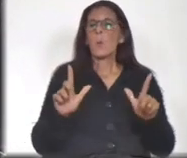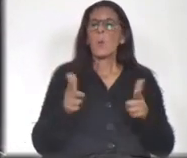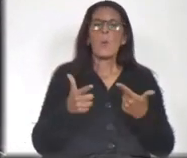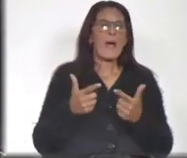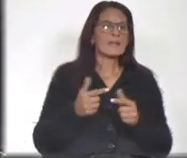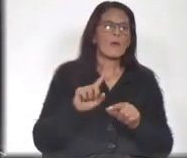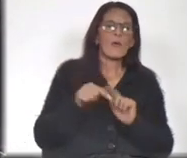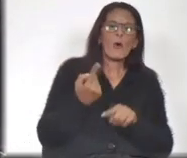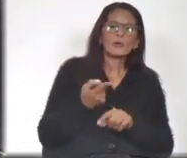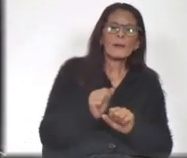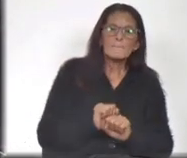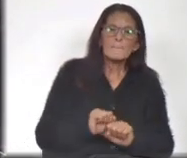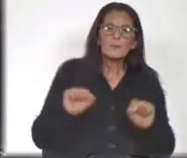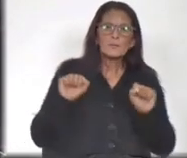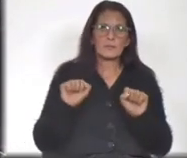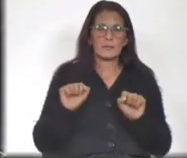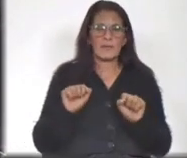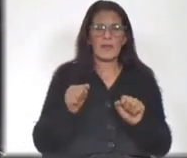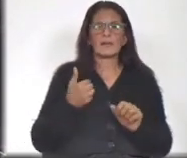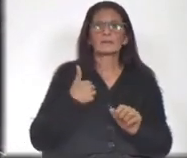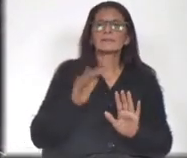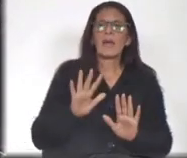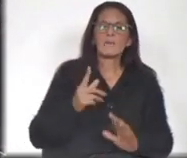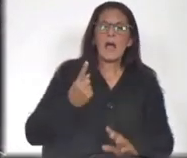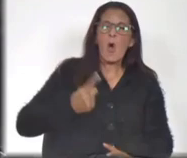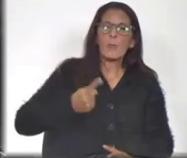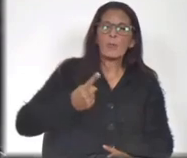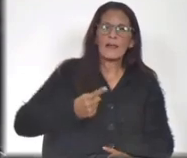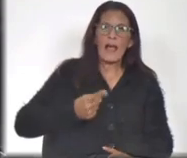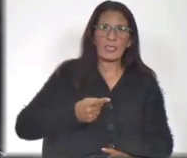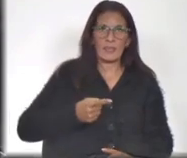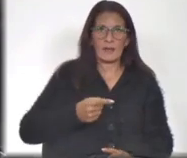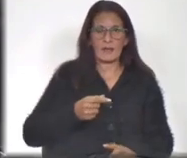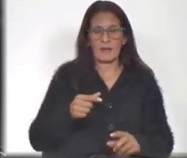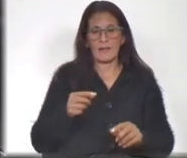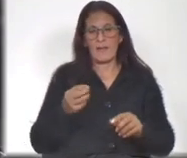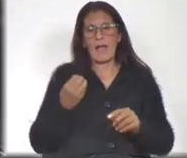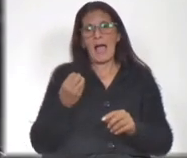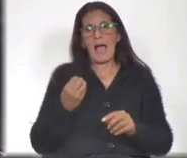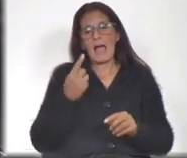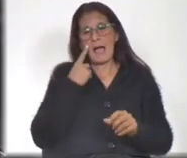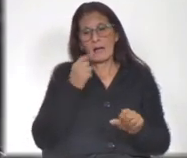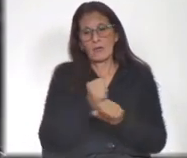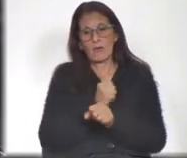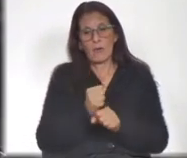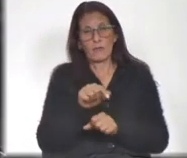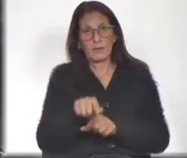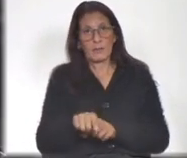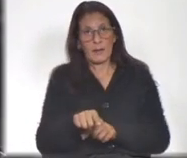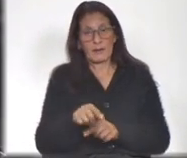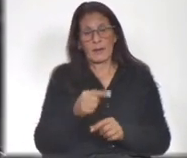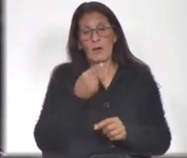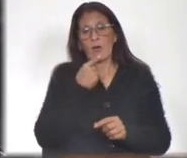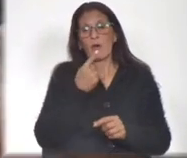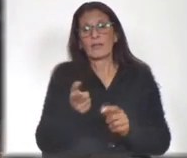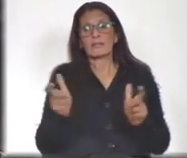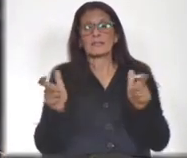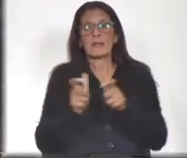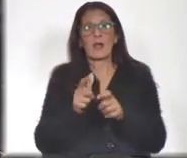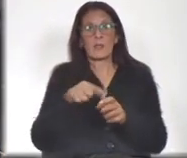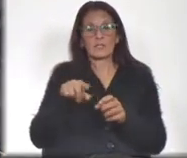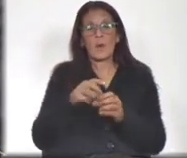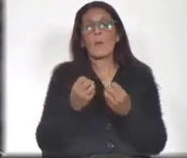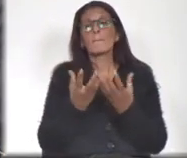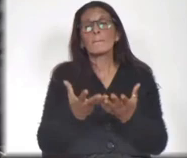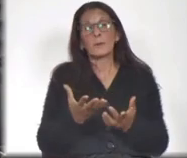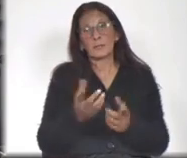otra posibilidad, que estaba obligada a confirmar lo que proponía la comisión, porque si